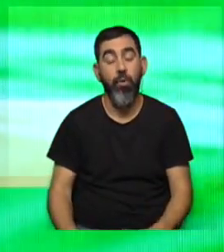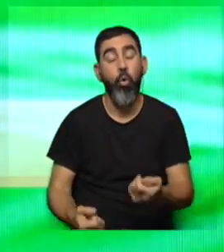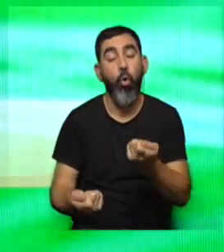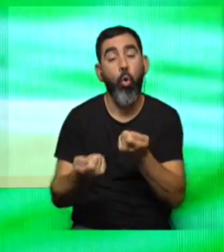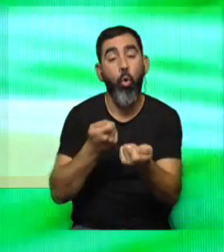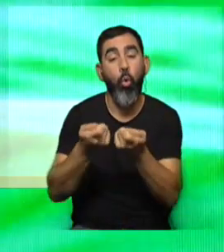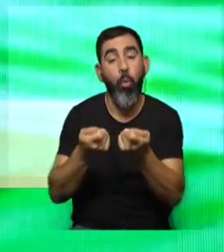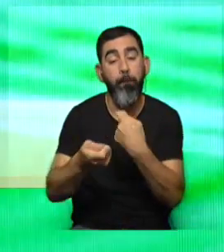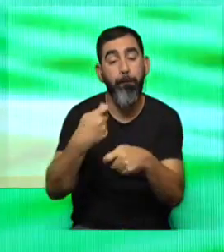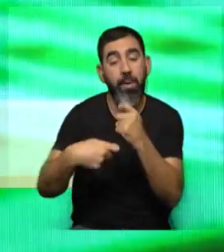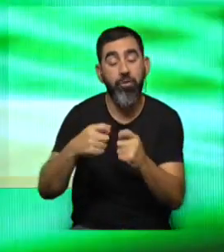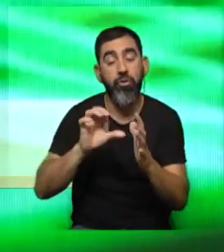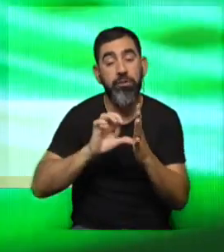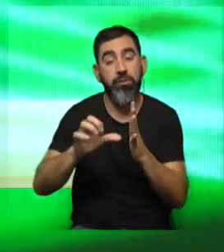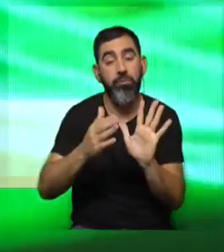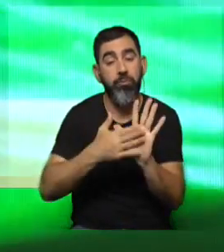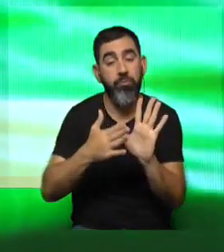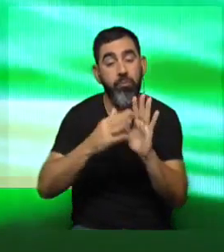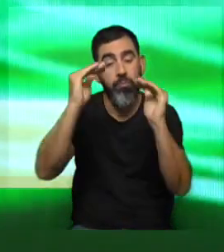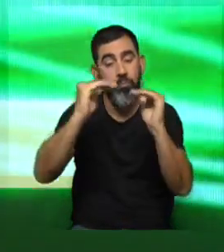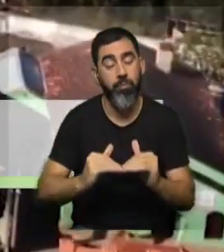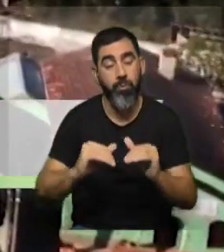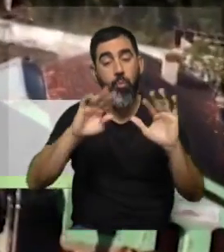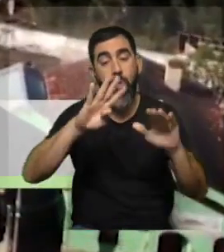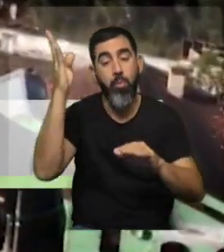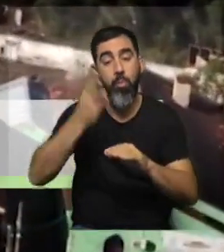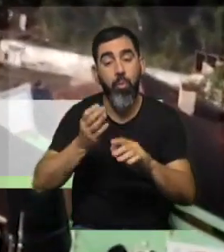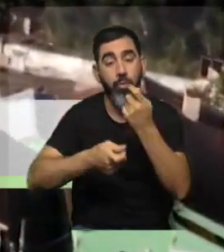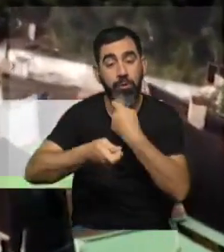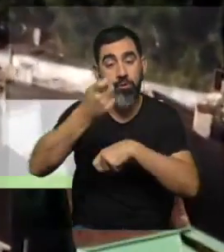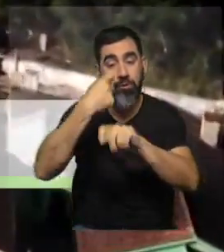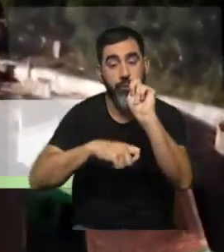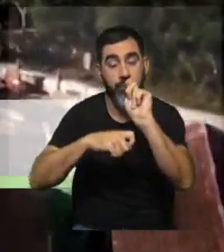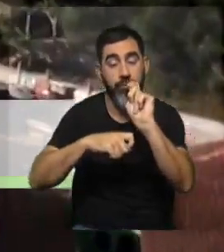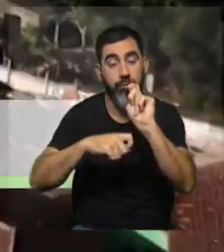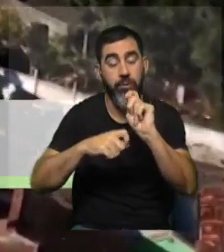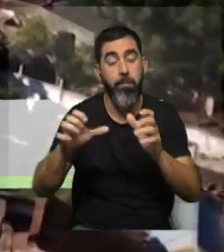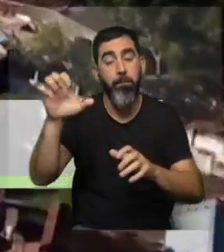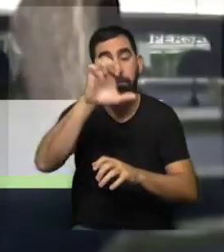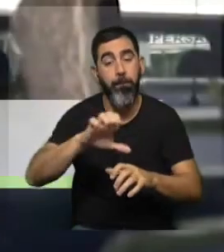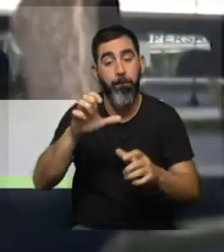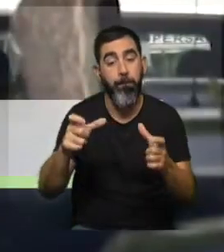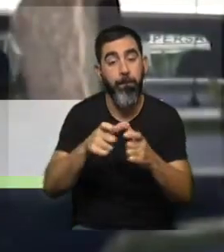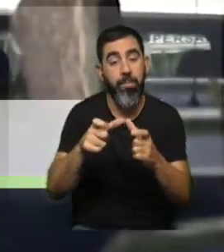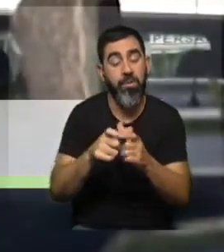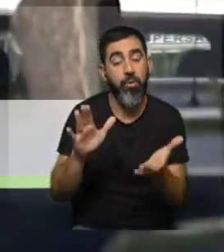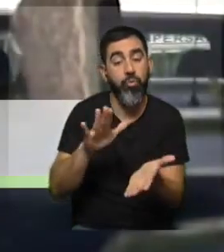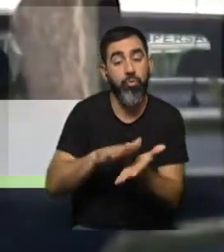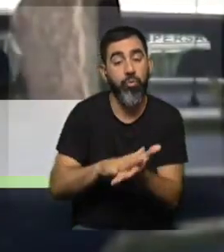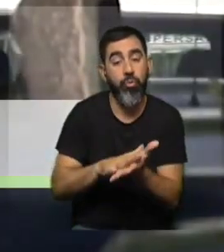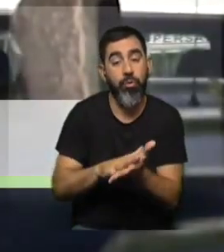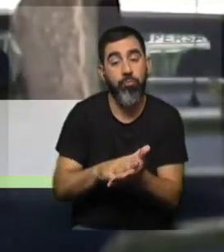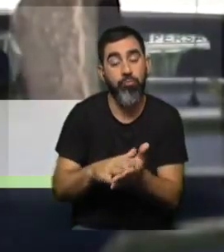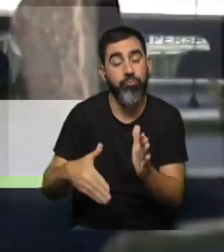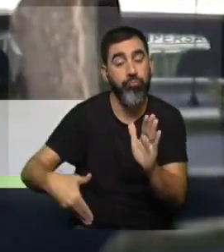de comercios y servicios constató una caída del 9% en las ventas de las microempresas relacionada con el